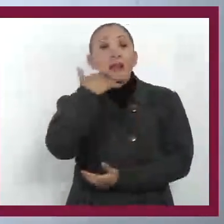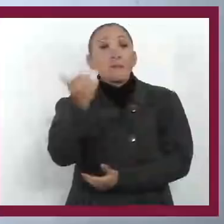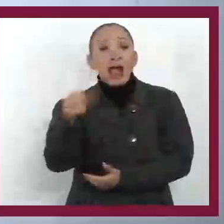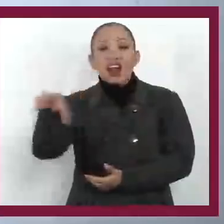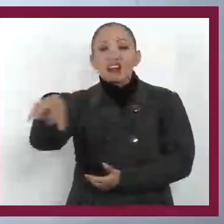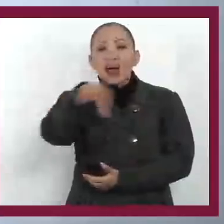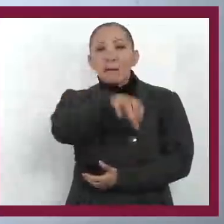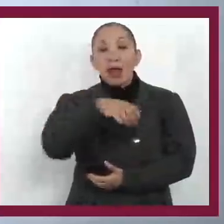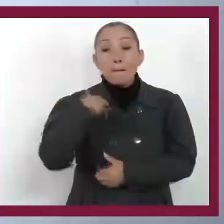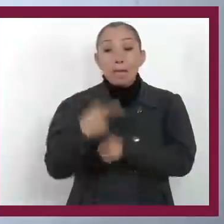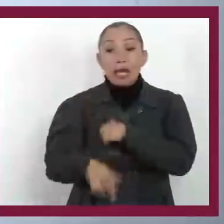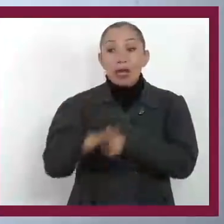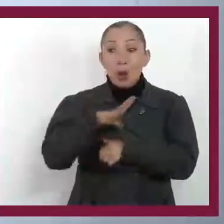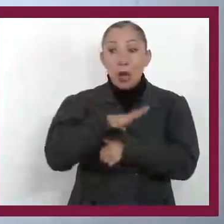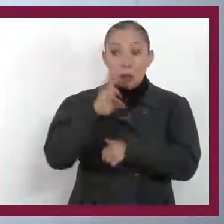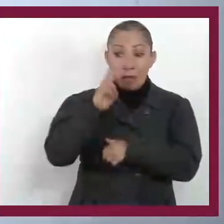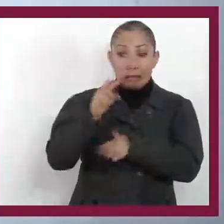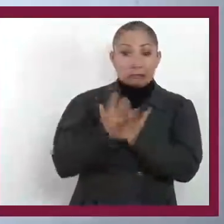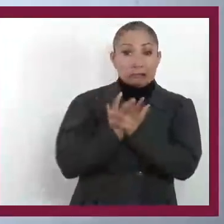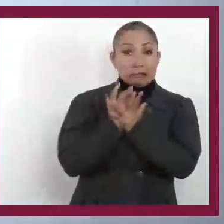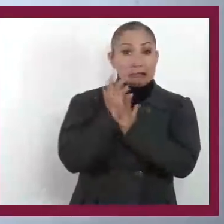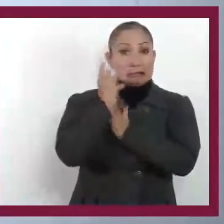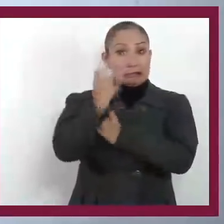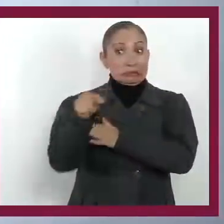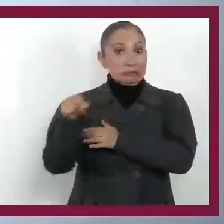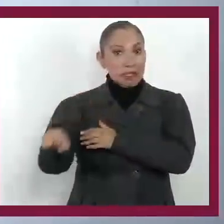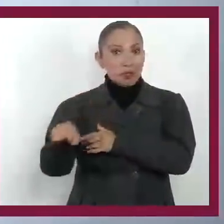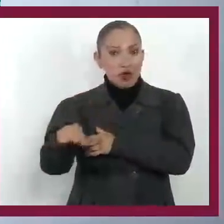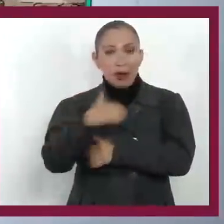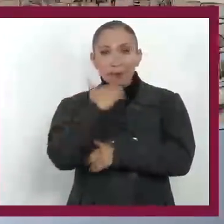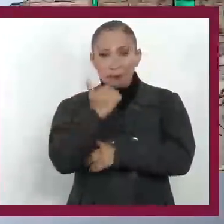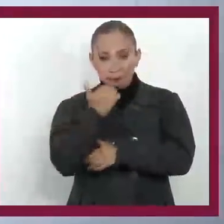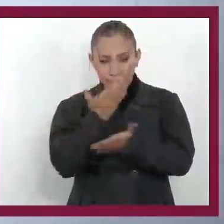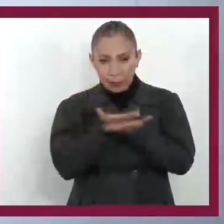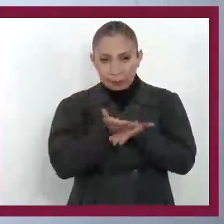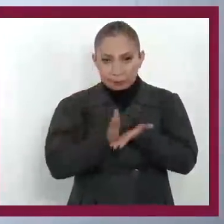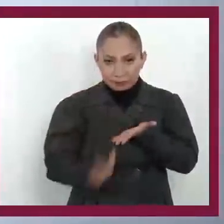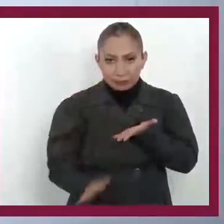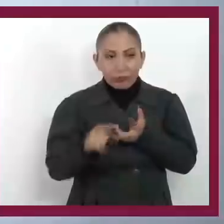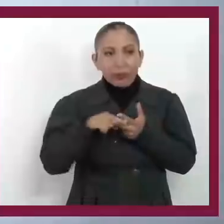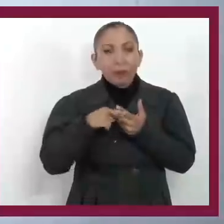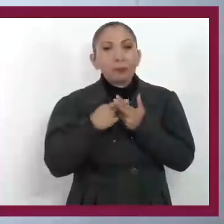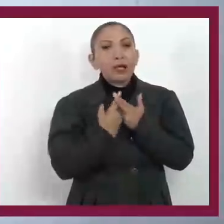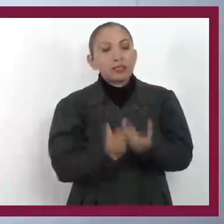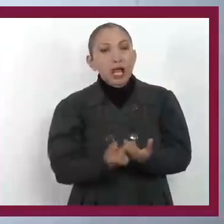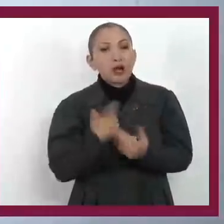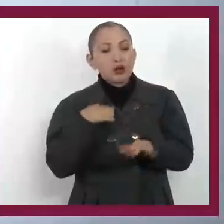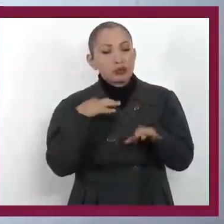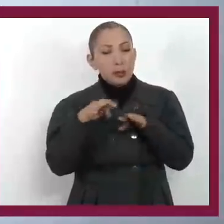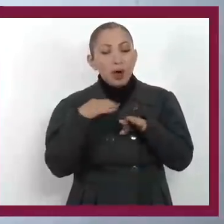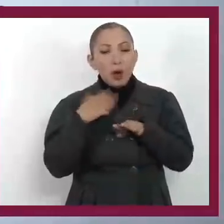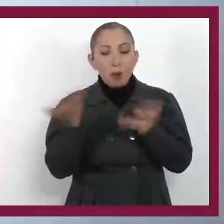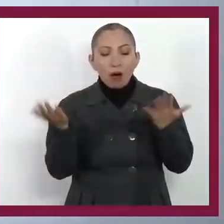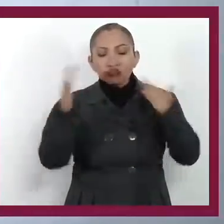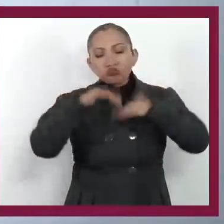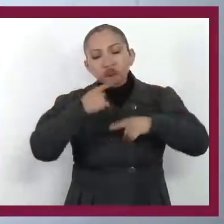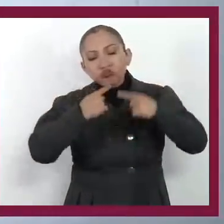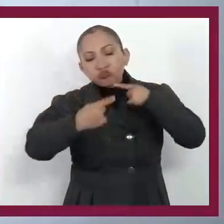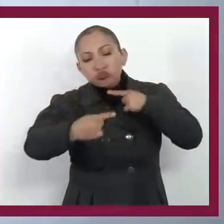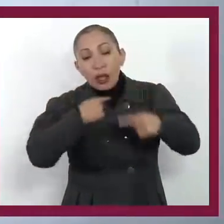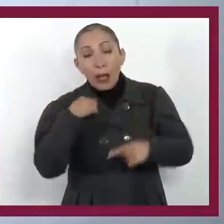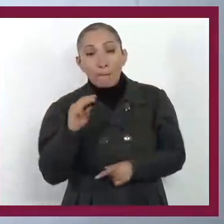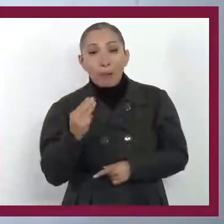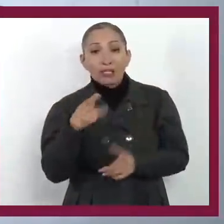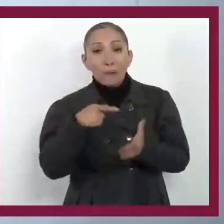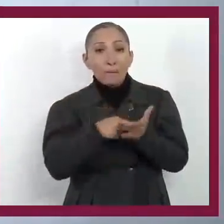para reducir el riesgo que había representado esta nación. Por otra parte, comenzaron los esfuerzos de reconciliación. En